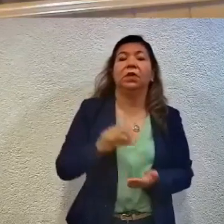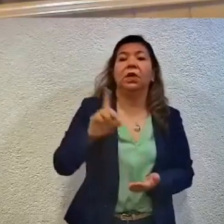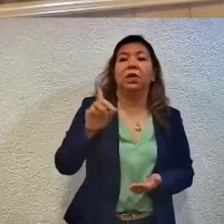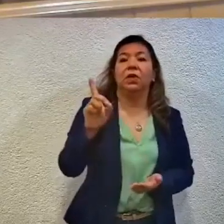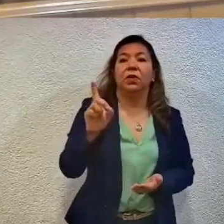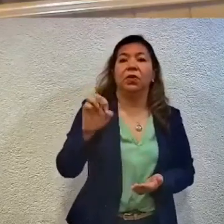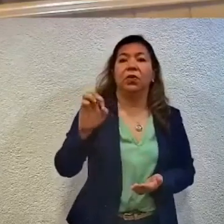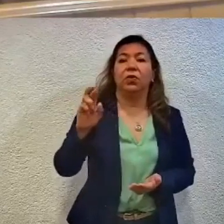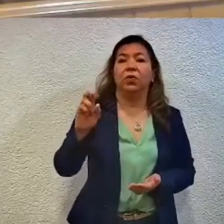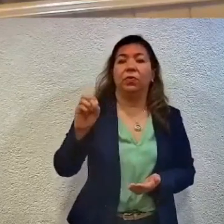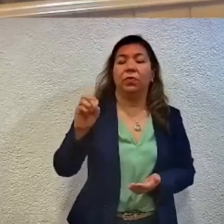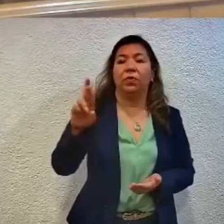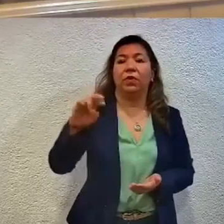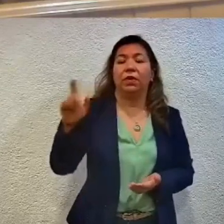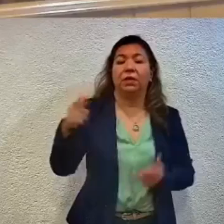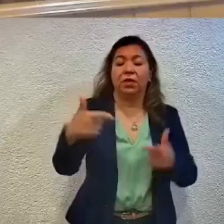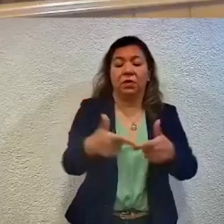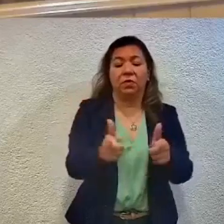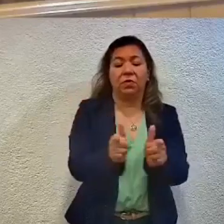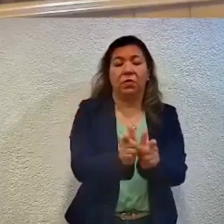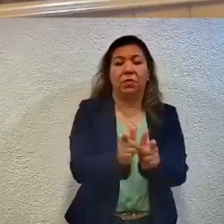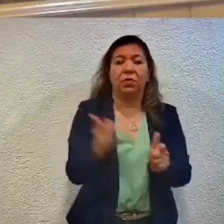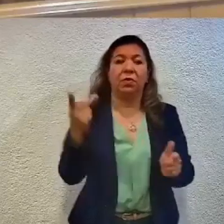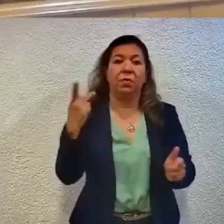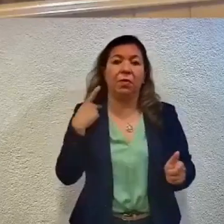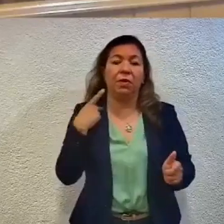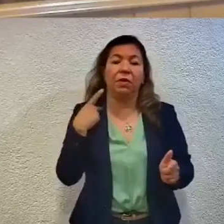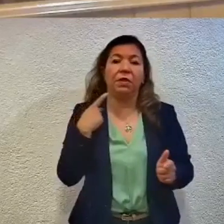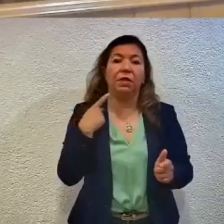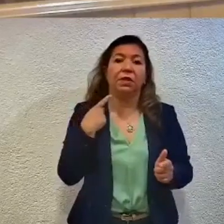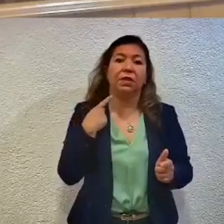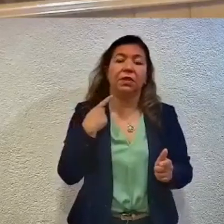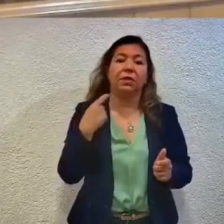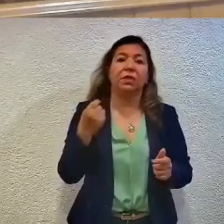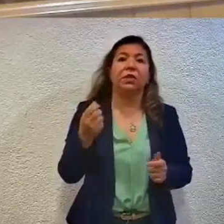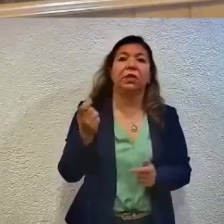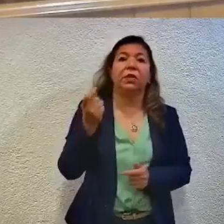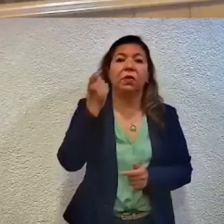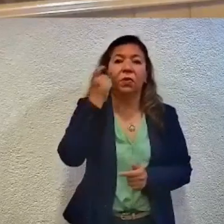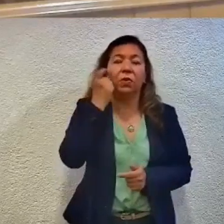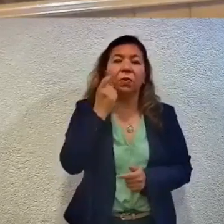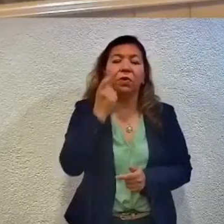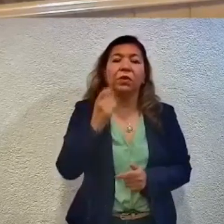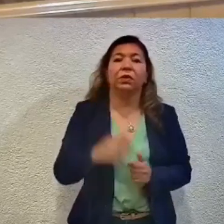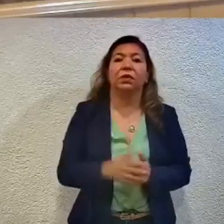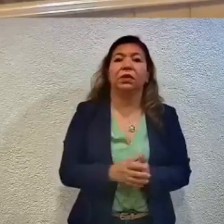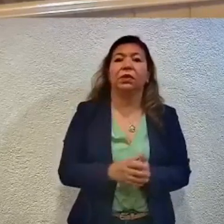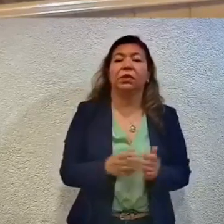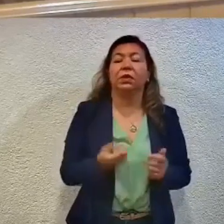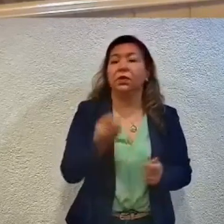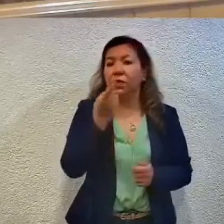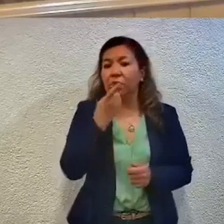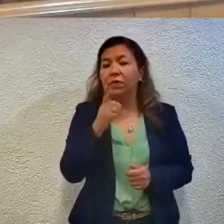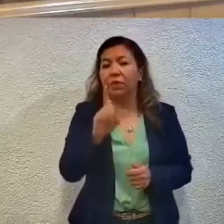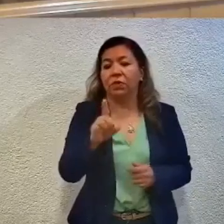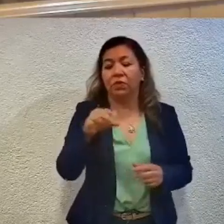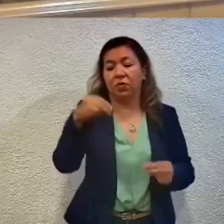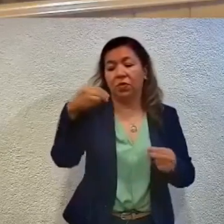representante propietario del Partido Encuentro Solidario Guerrero ante el IEPC Guerrero, en contra del